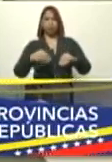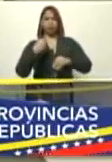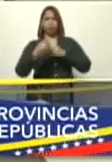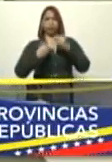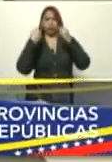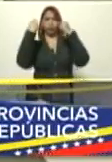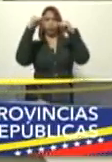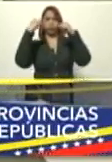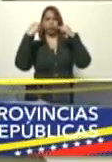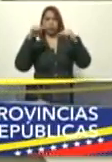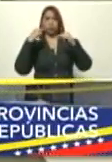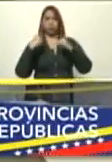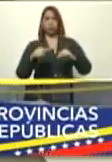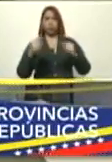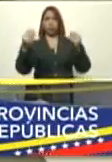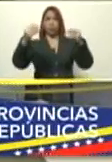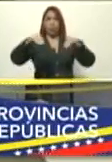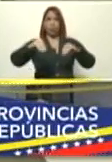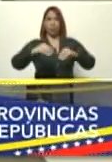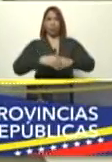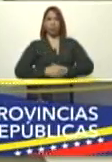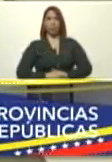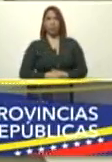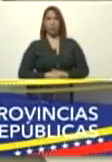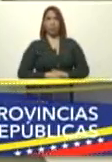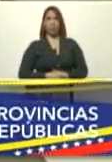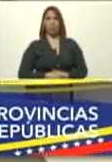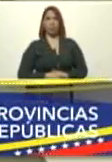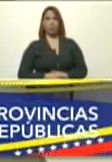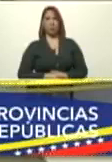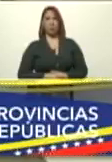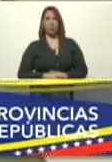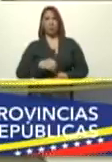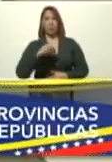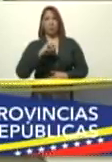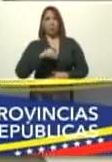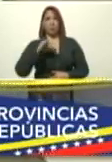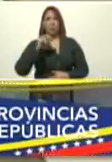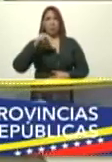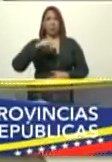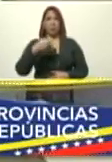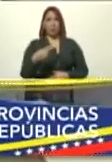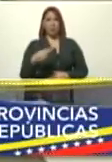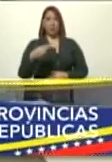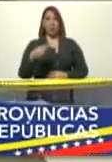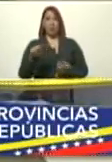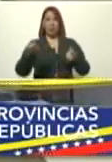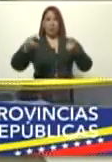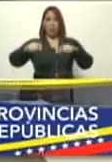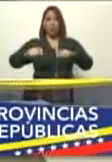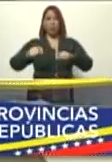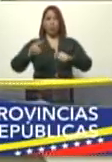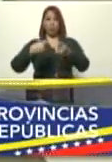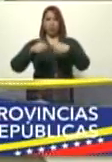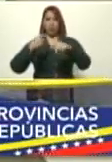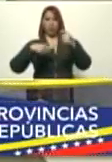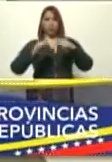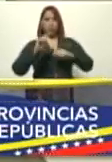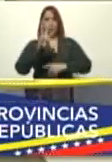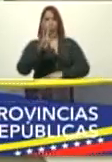establecieron los acuerdos de Minsk en una negociación a cuatro manos donde participó